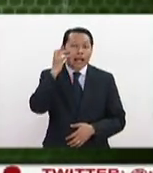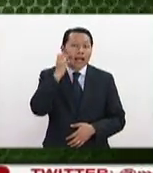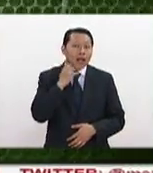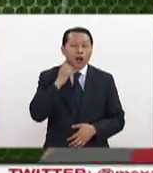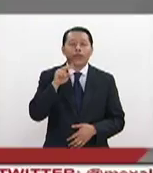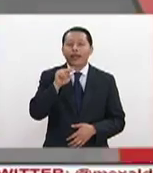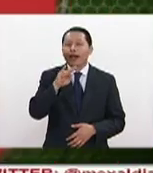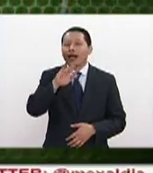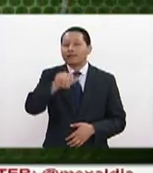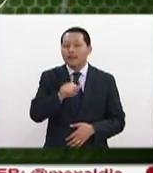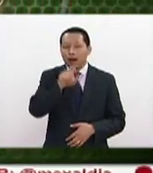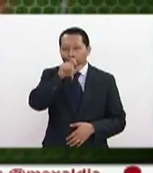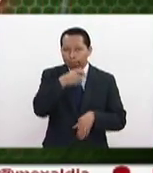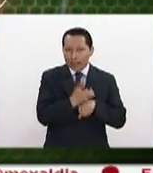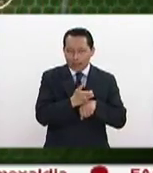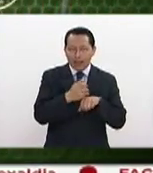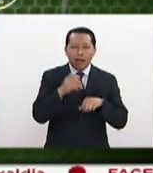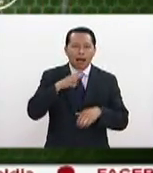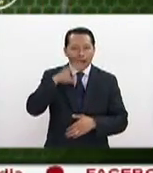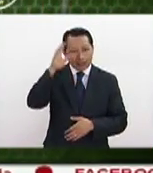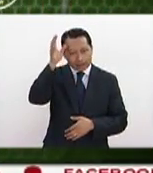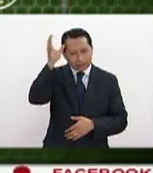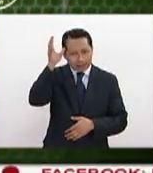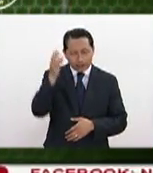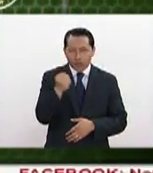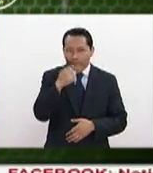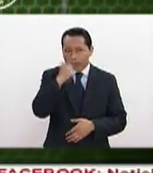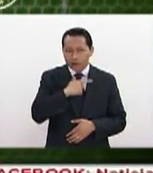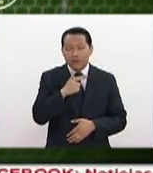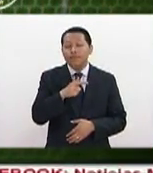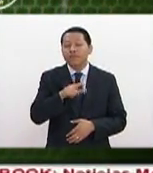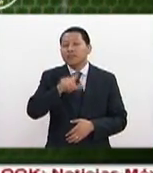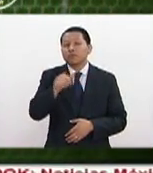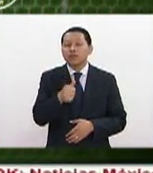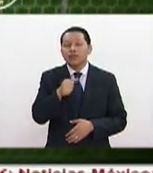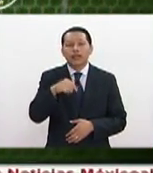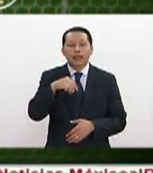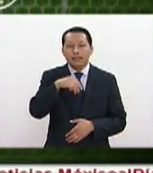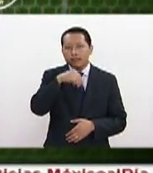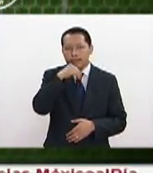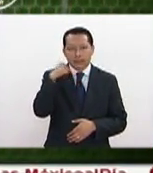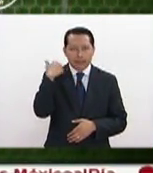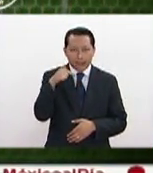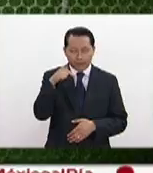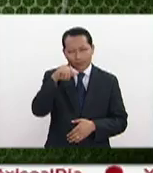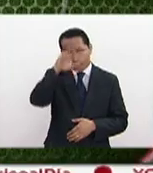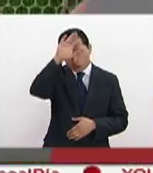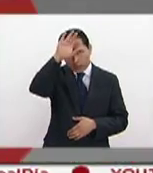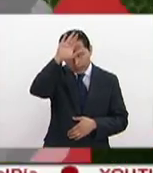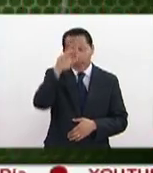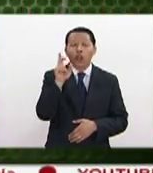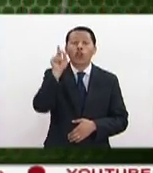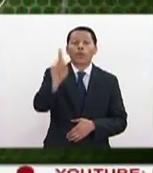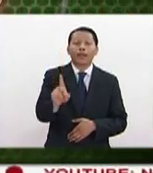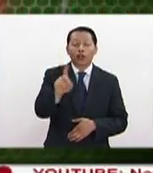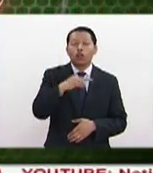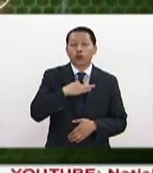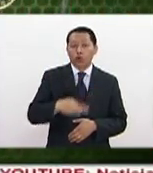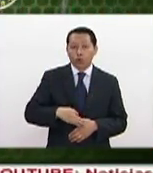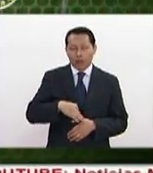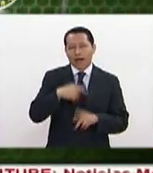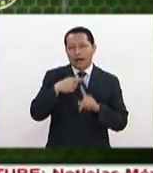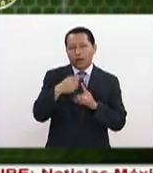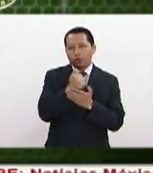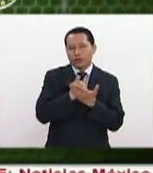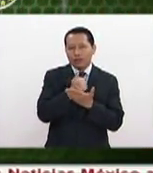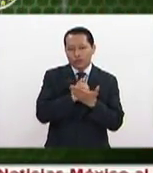Necaxa, América Atlas en el Azteca a las 9 de la noche. 6 minutos más tarde, Chivas en contra de Monterrey. Para el domingo, Toluca contra Cruz